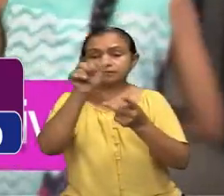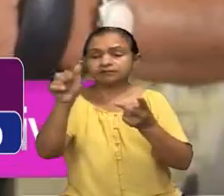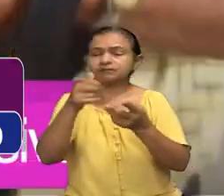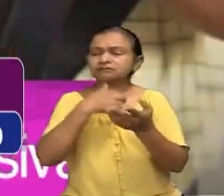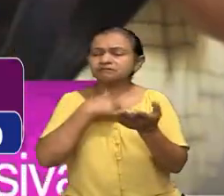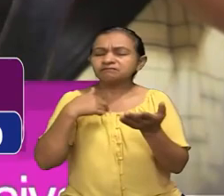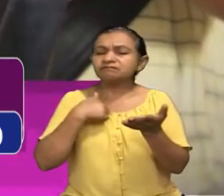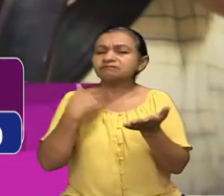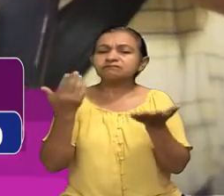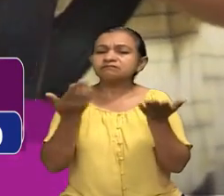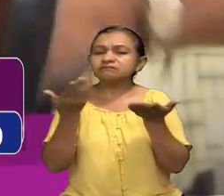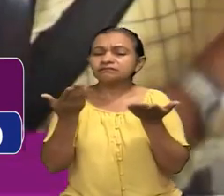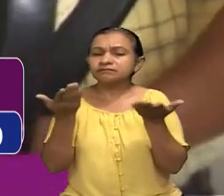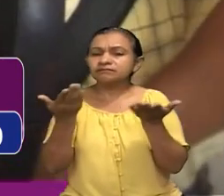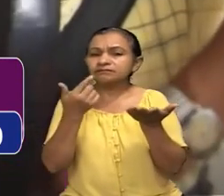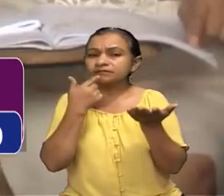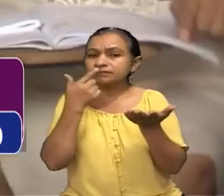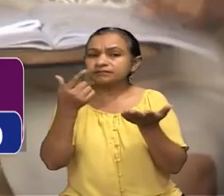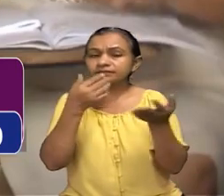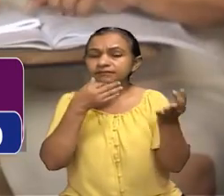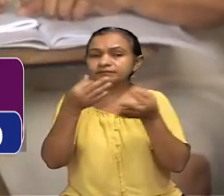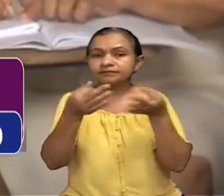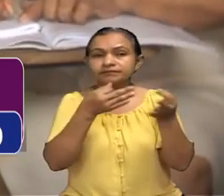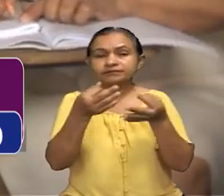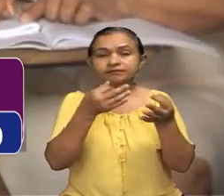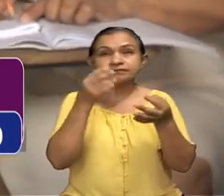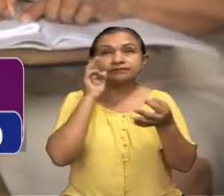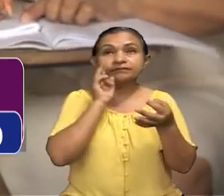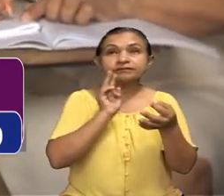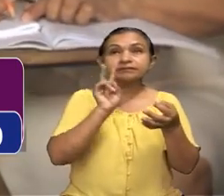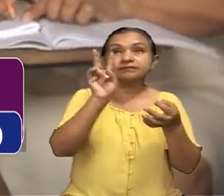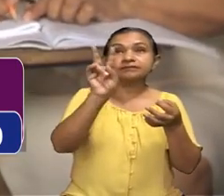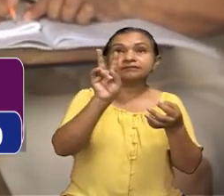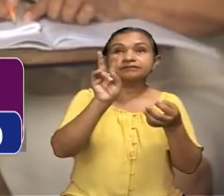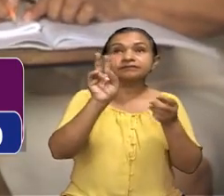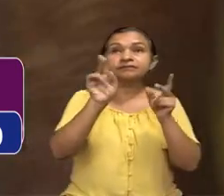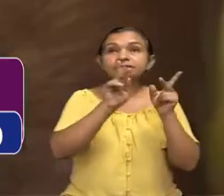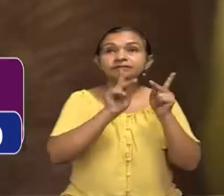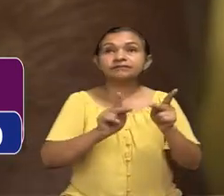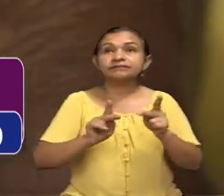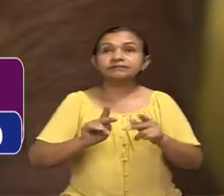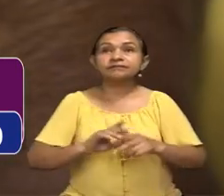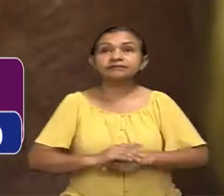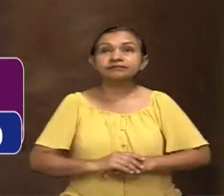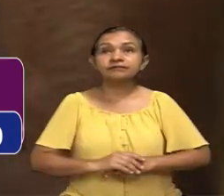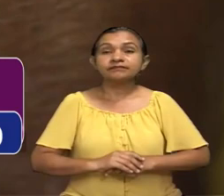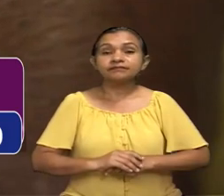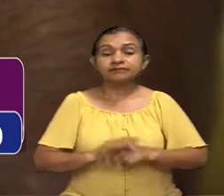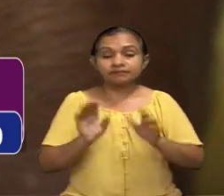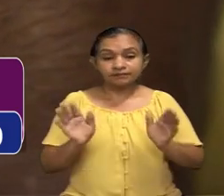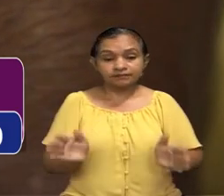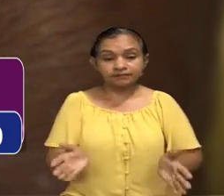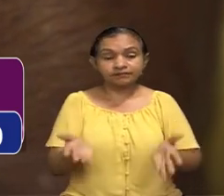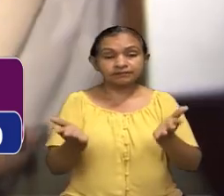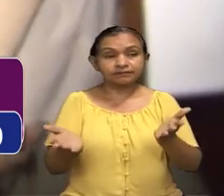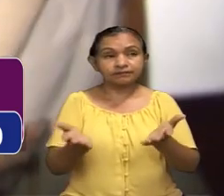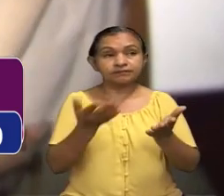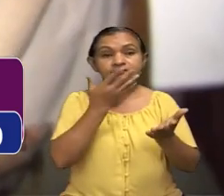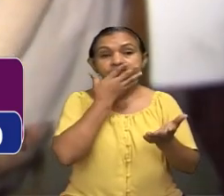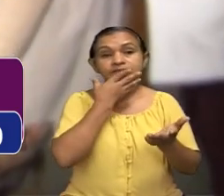se realizan para fomentar precisamente eso que vemos en pantalla? Con la promotoría